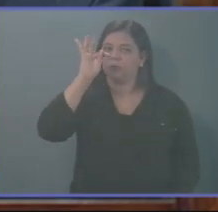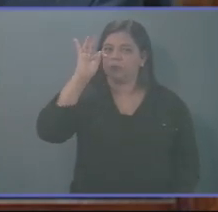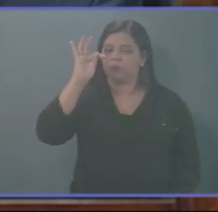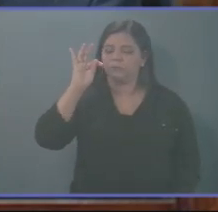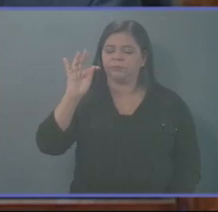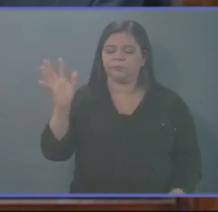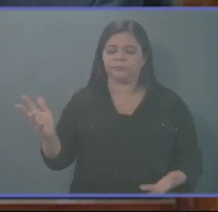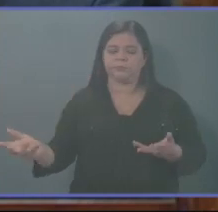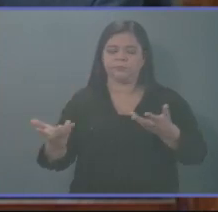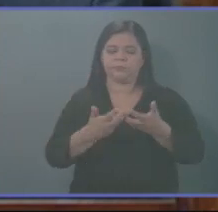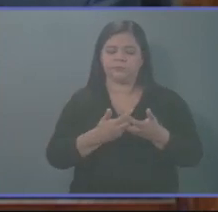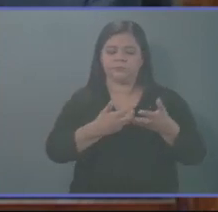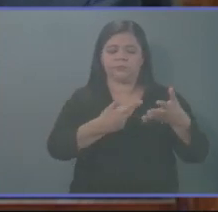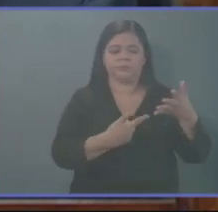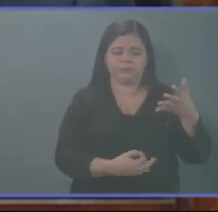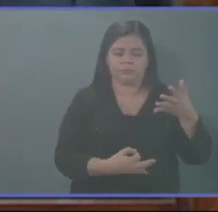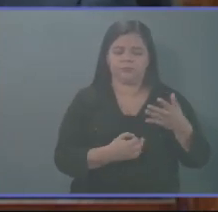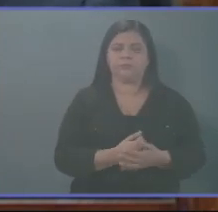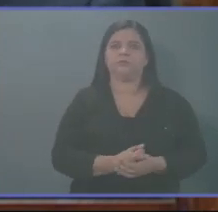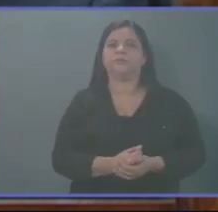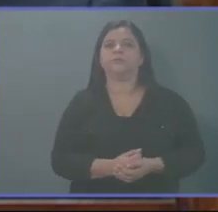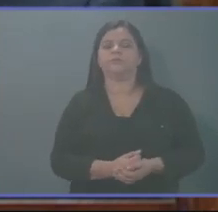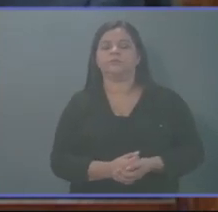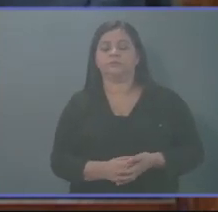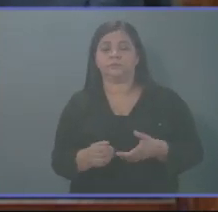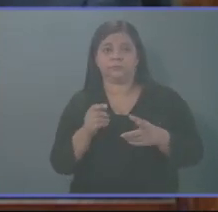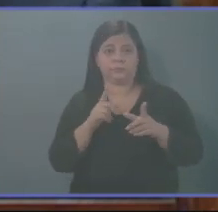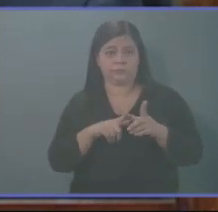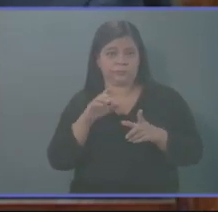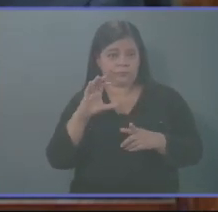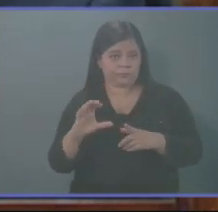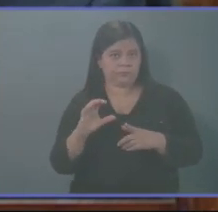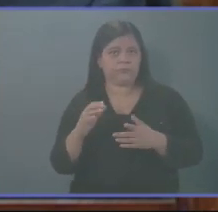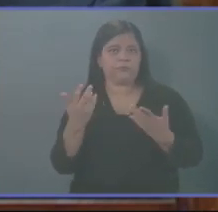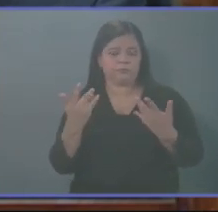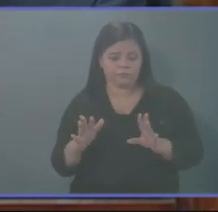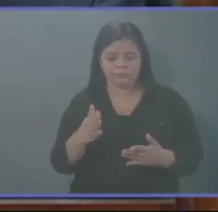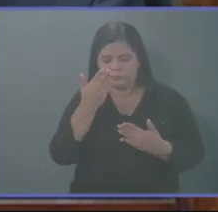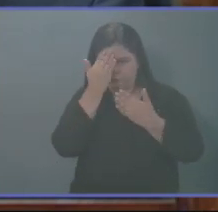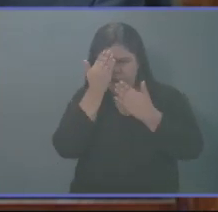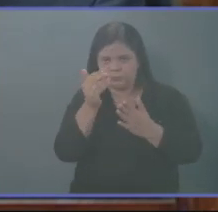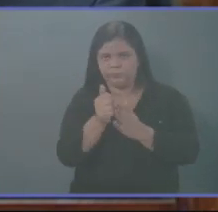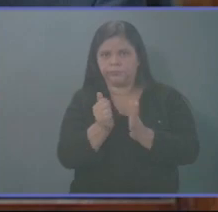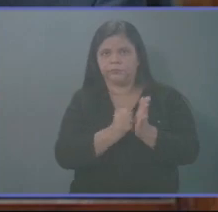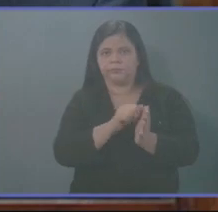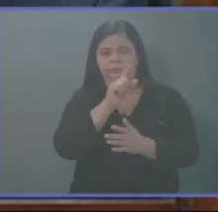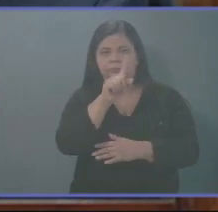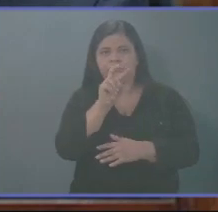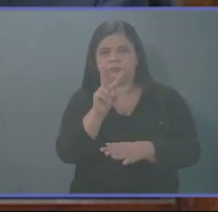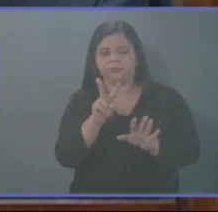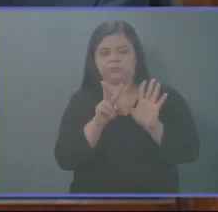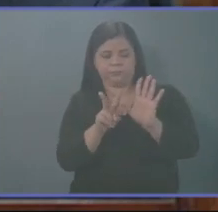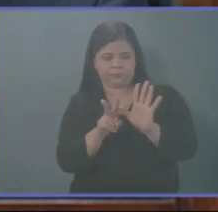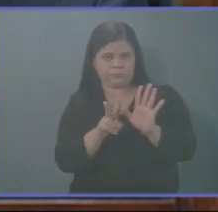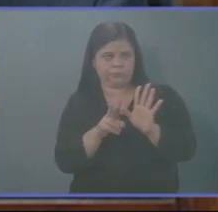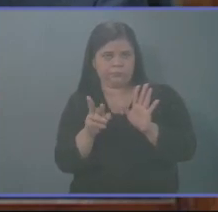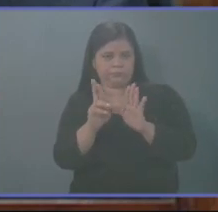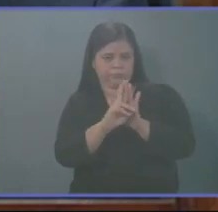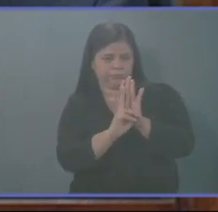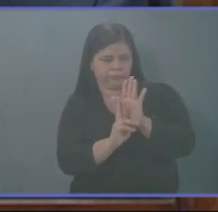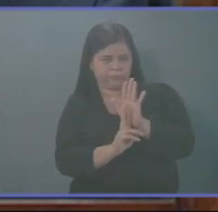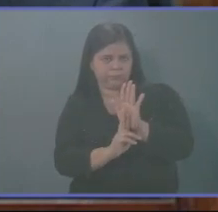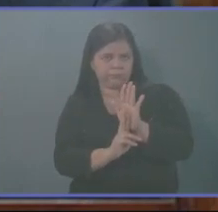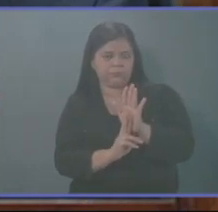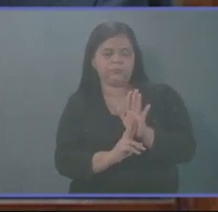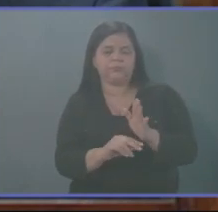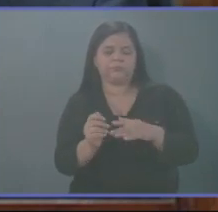con la ley. C. De las partes. Dando cumplimiento al artículo 127 del Real, por medio